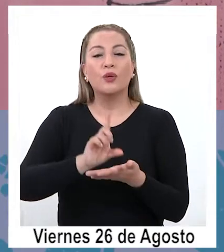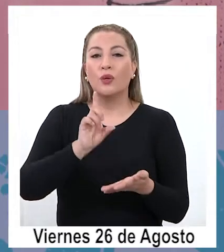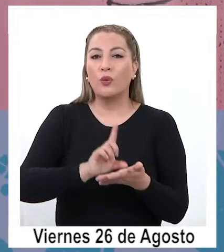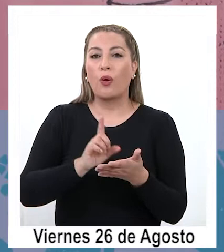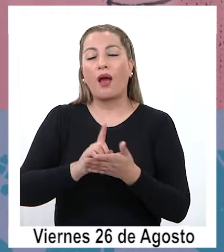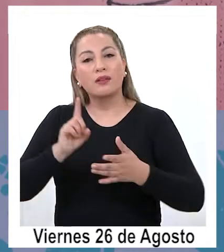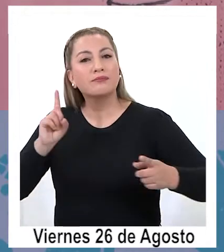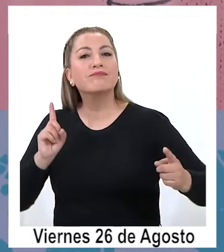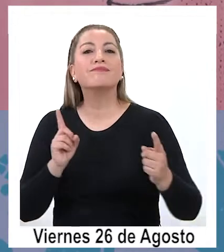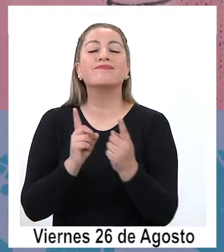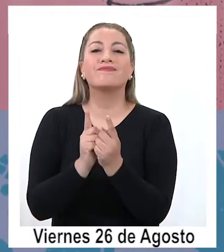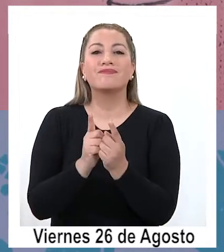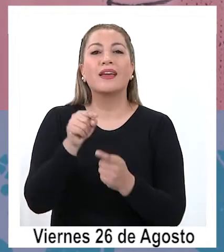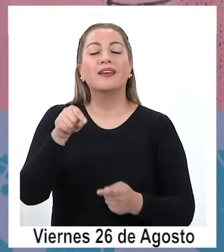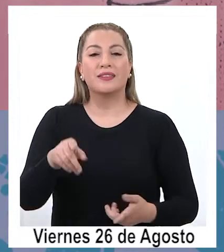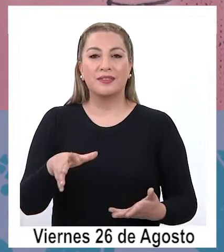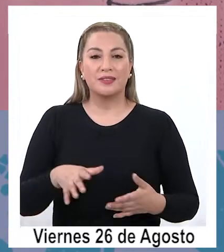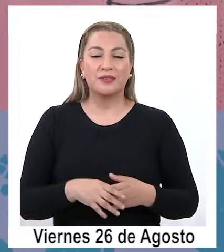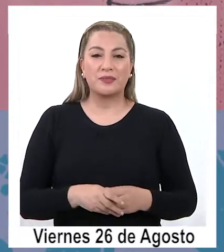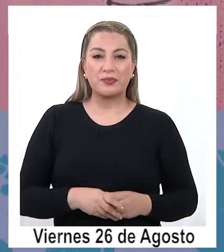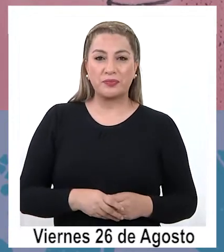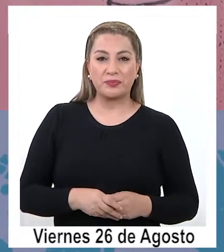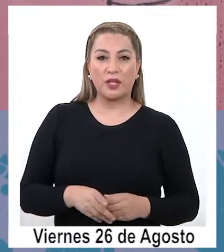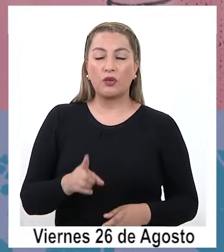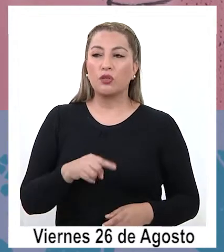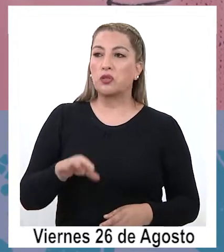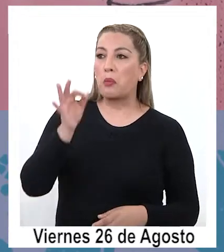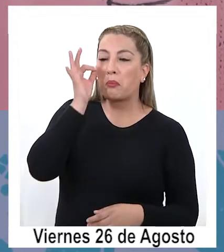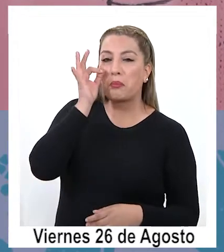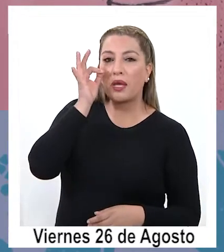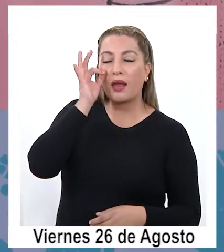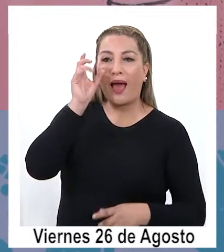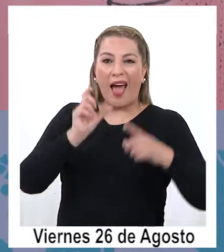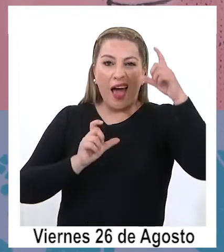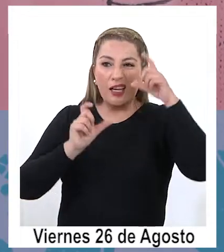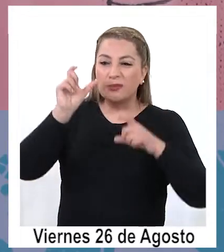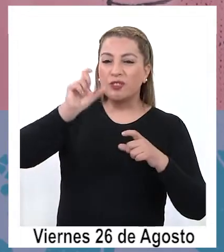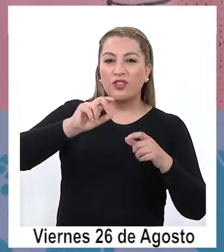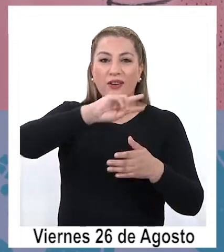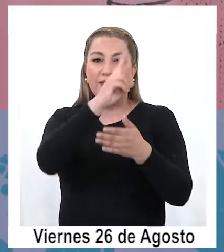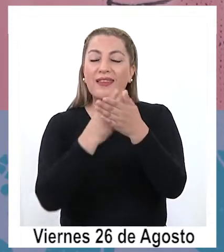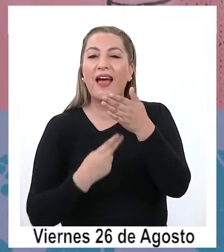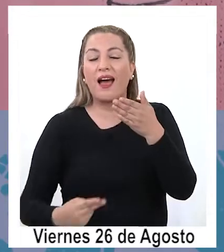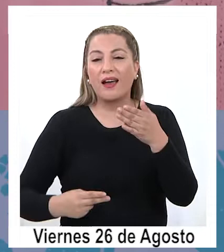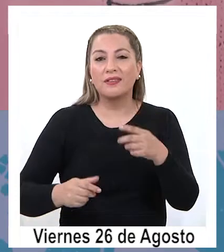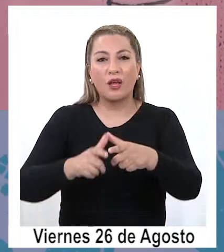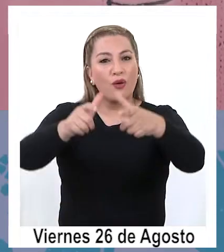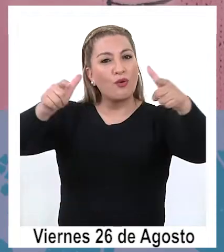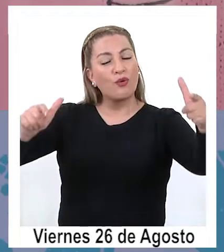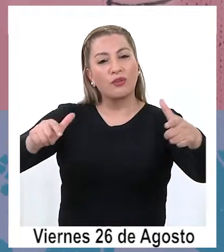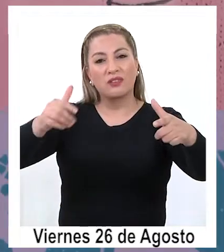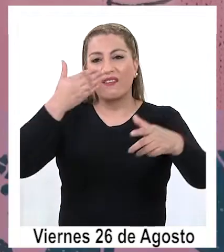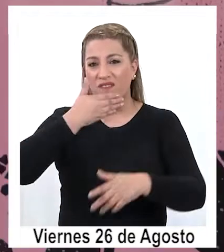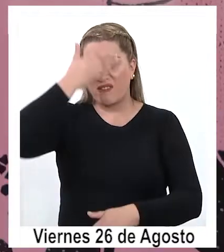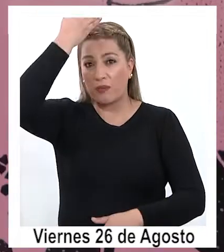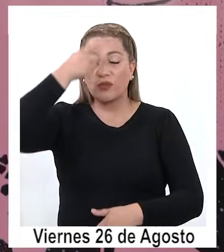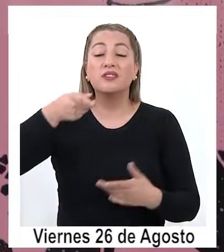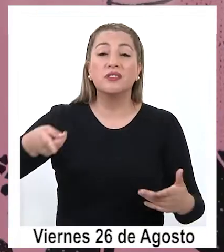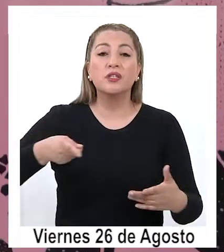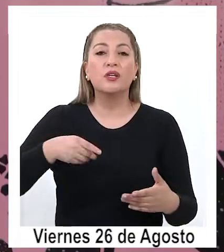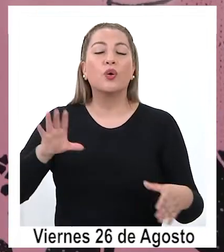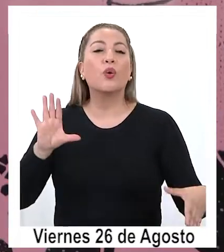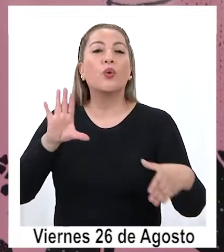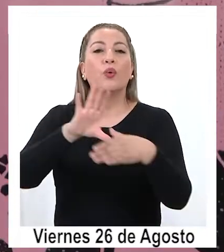de encuentro que es bien reemplazable donde uno puede ver expresiones artísticas de gran magnitud un encuentro